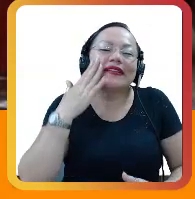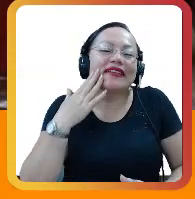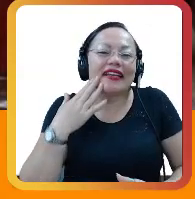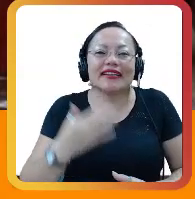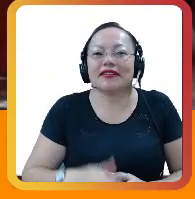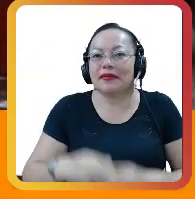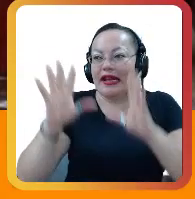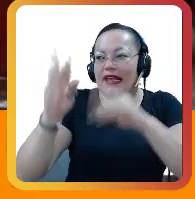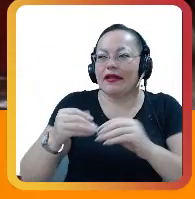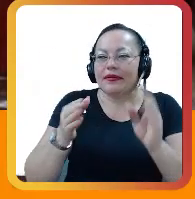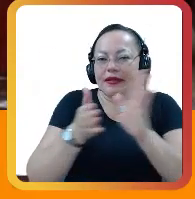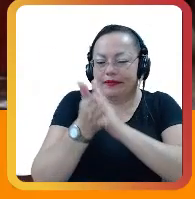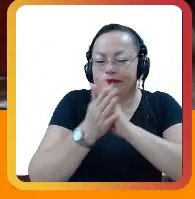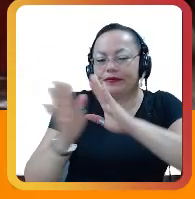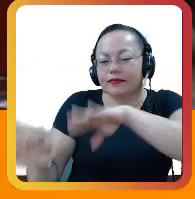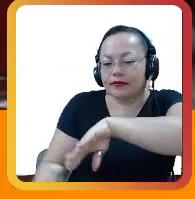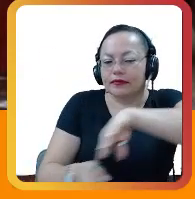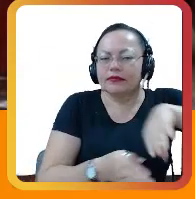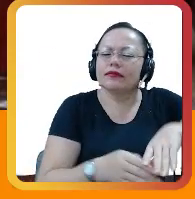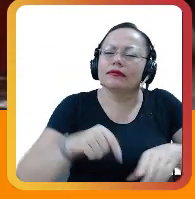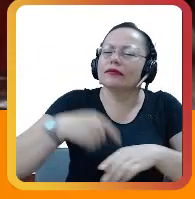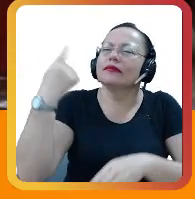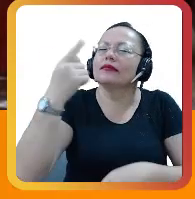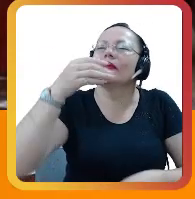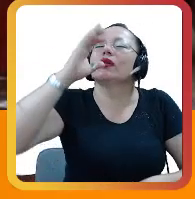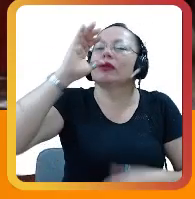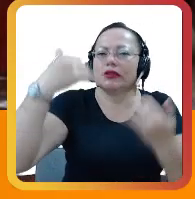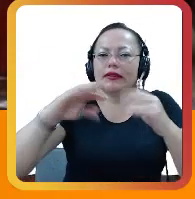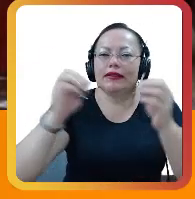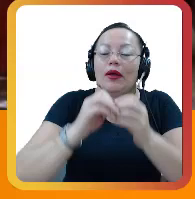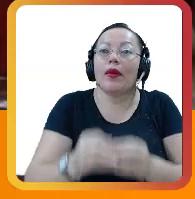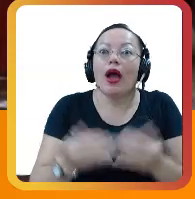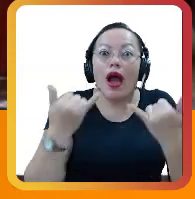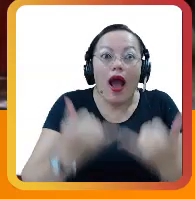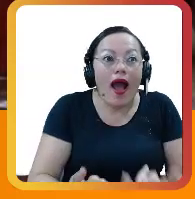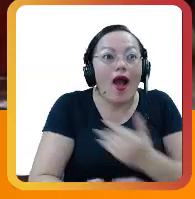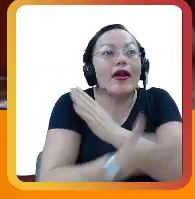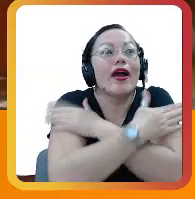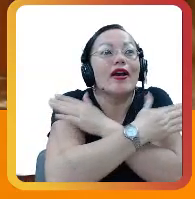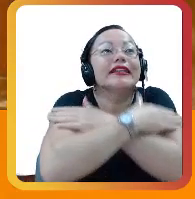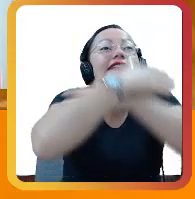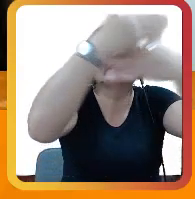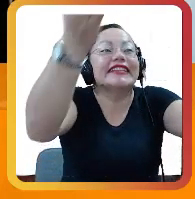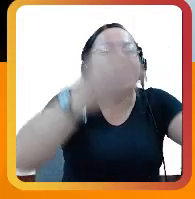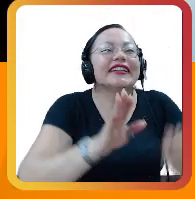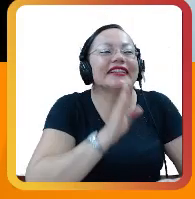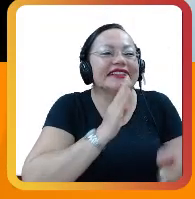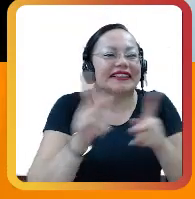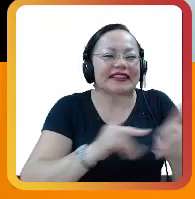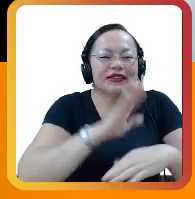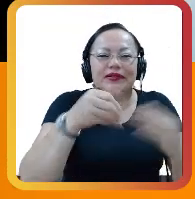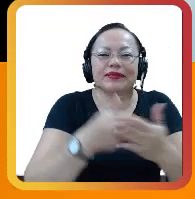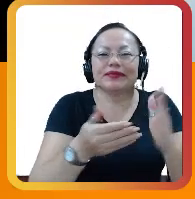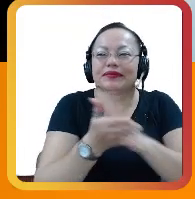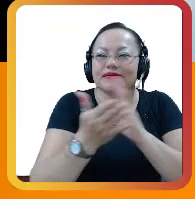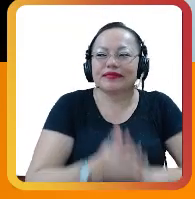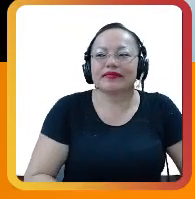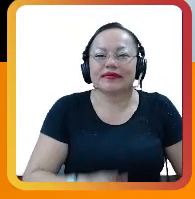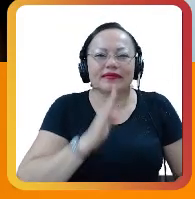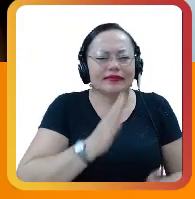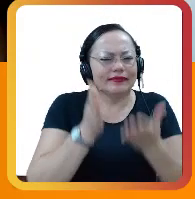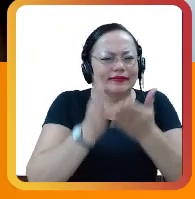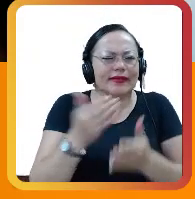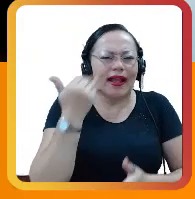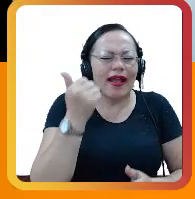Mientras dejamos a un lado los batidos, voy a saludar a gente que está con nosotros a esta hora de la mañana. José González y Luis Estela